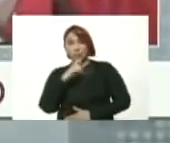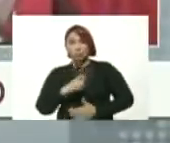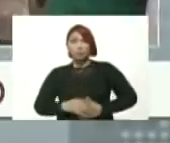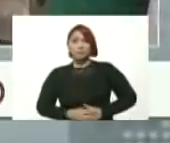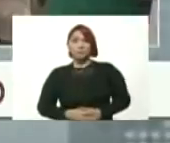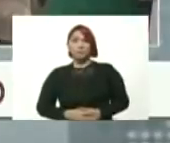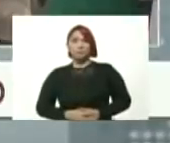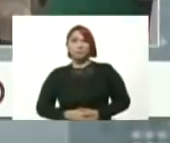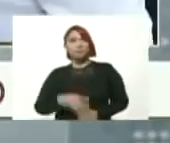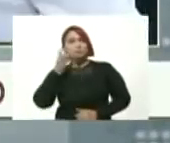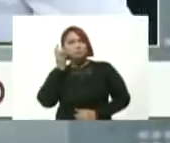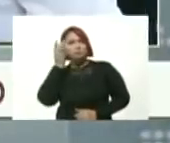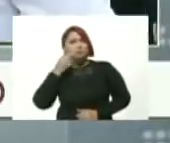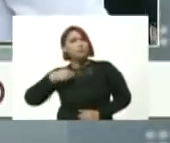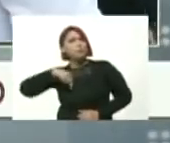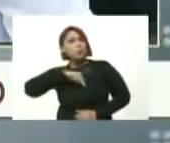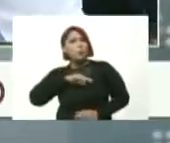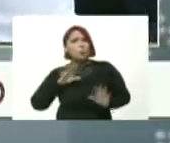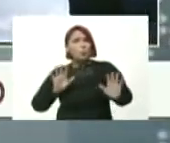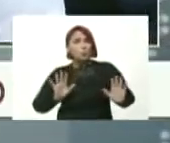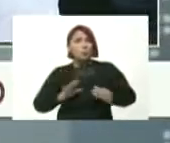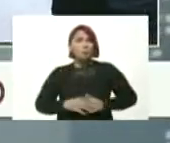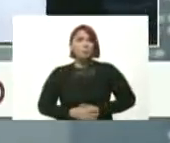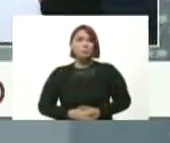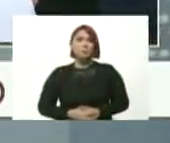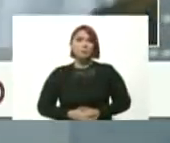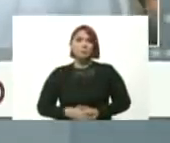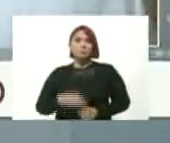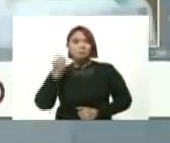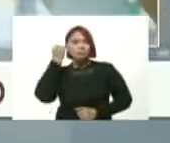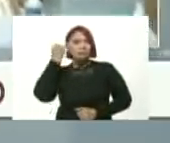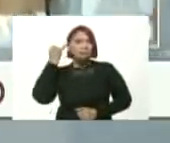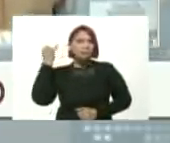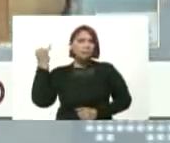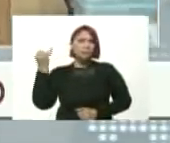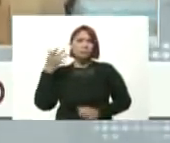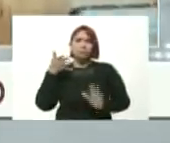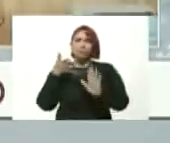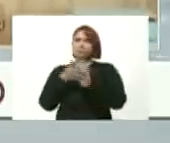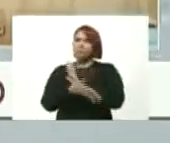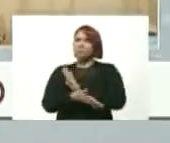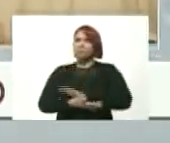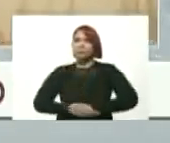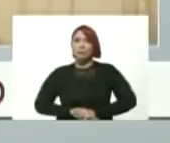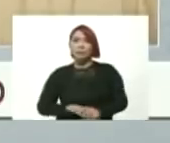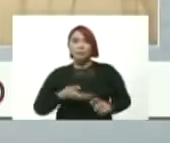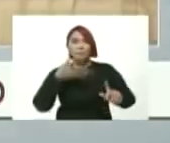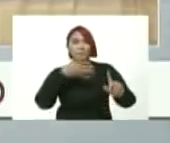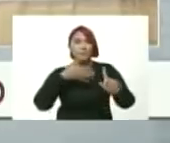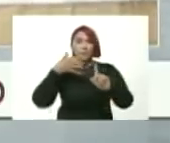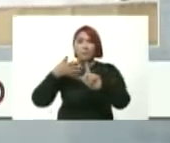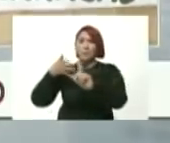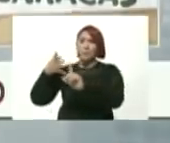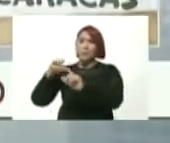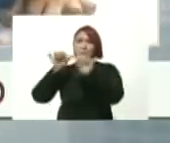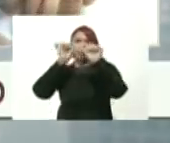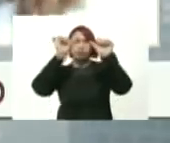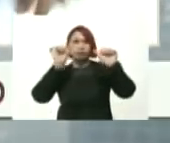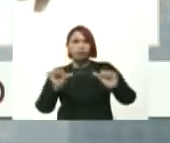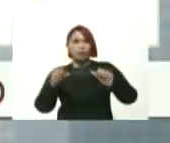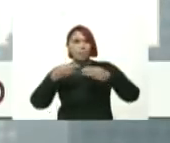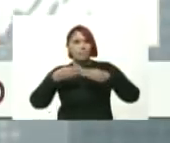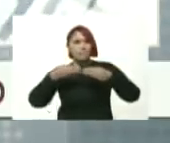la creamos bueno dentro de la inspiración de la formación del sistema público de